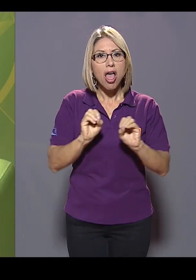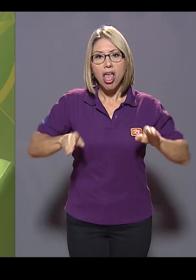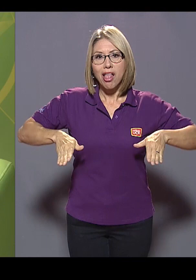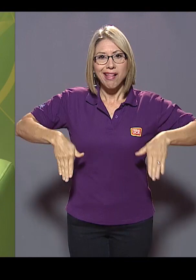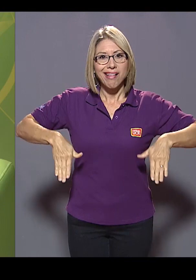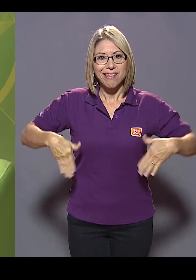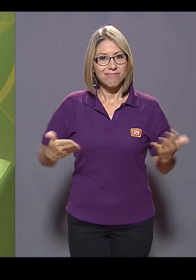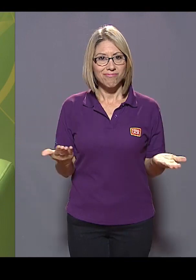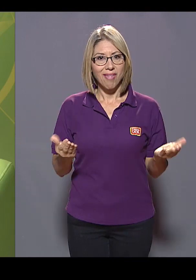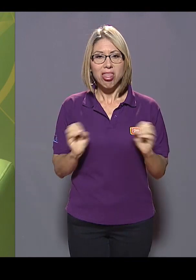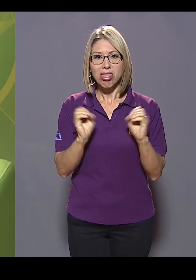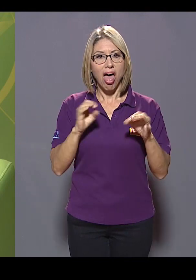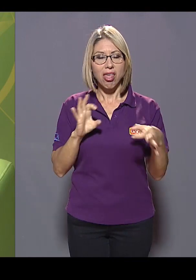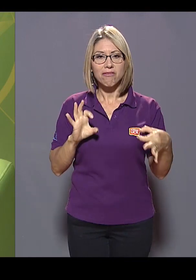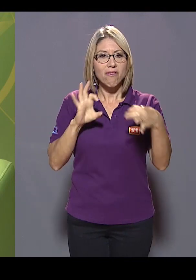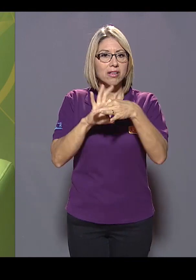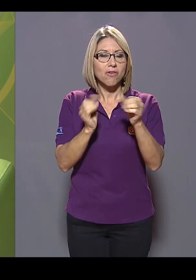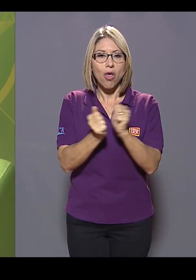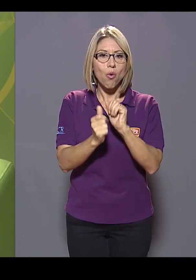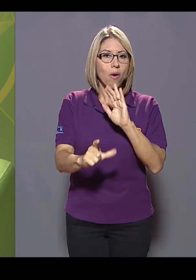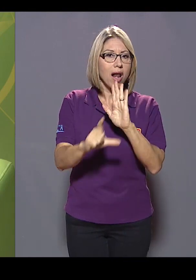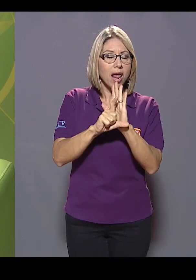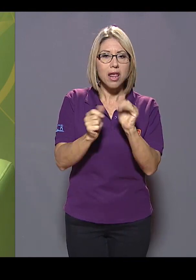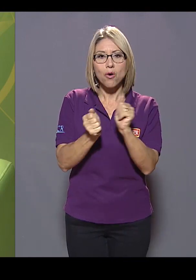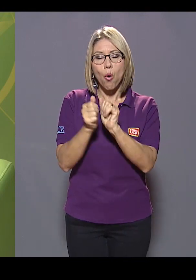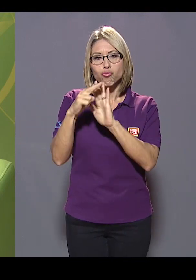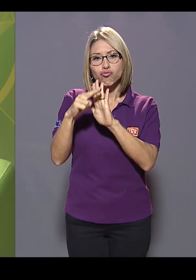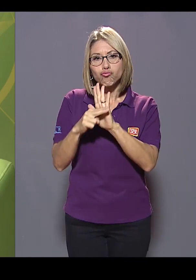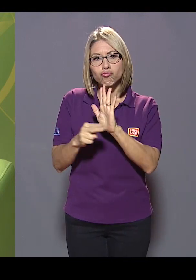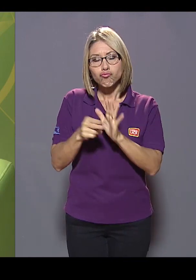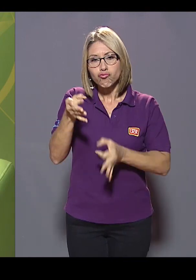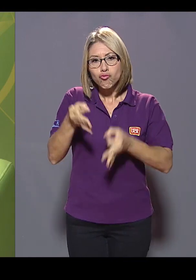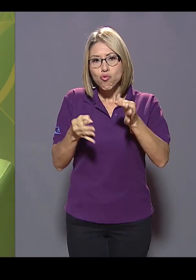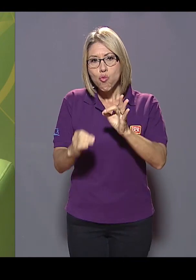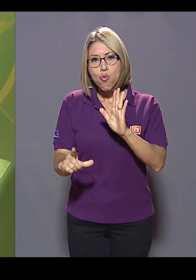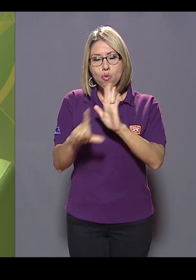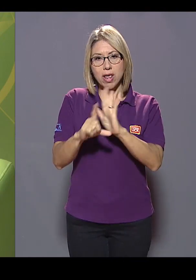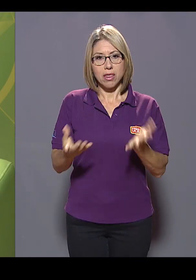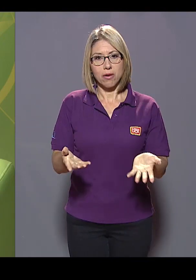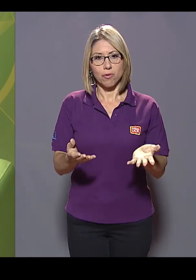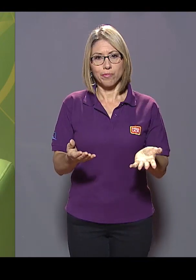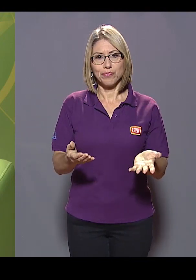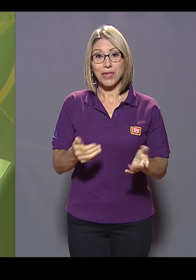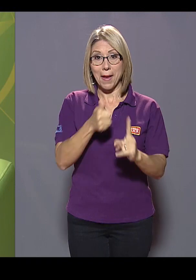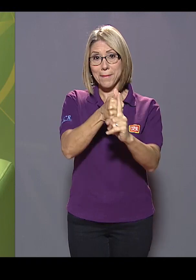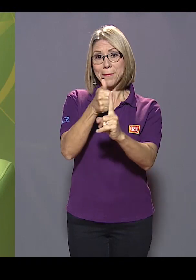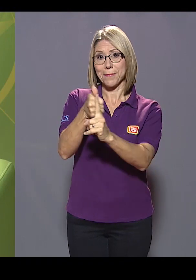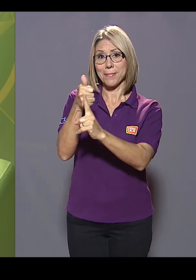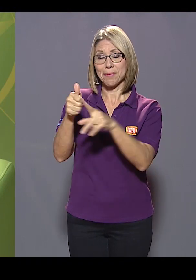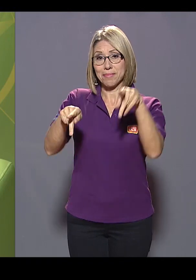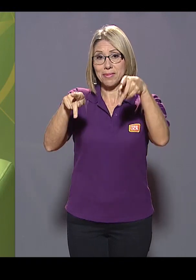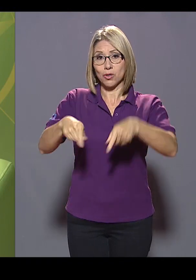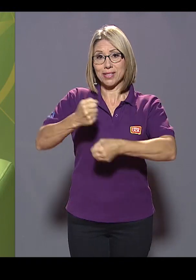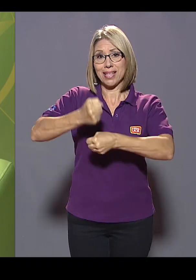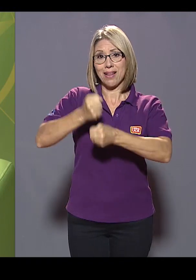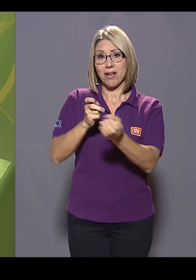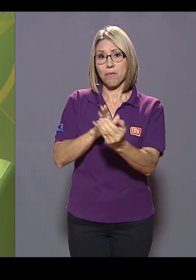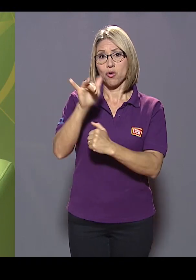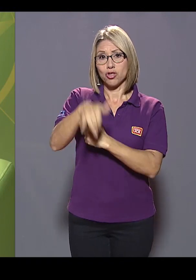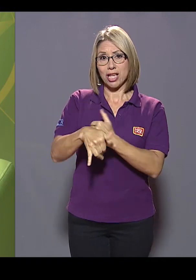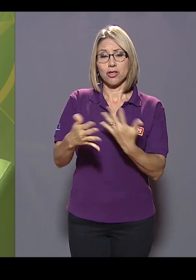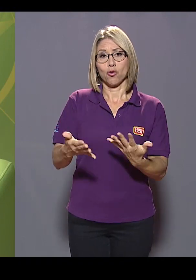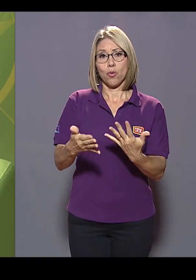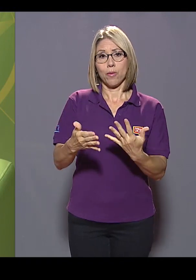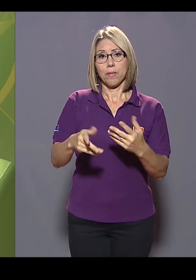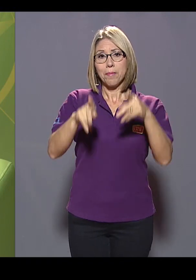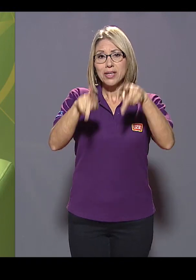en la legislación, en el ordenamiento jurídico. ¿Cuáles son esas sensaciones que manifiestan las personas que trabajan en el proyecto, las personas